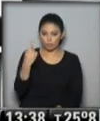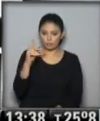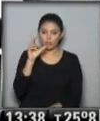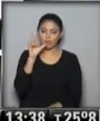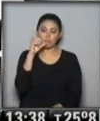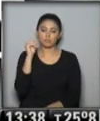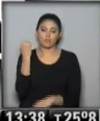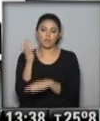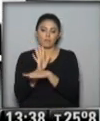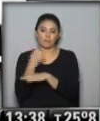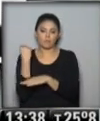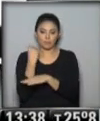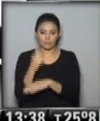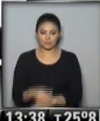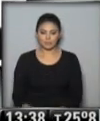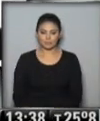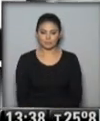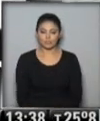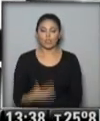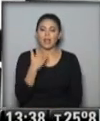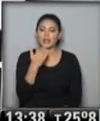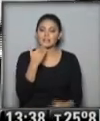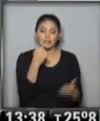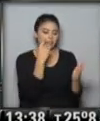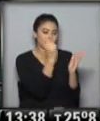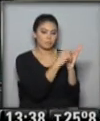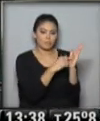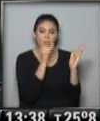isabelle huppert gracias.patricia leonardo wanda que si acertaron con la incógnita